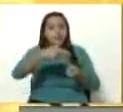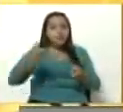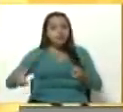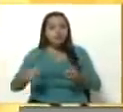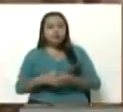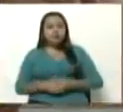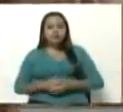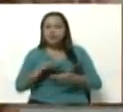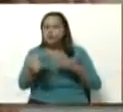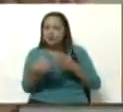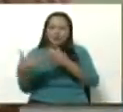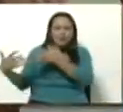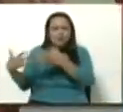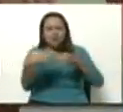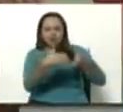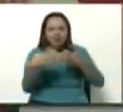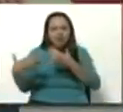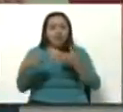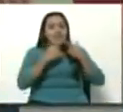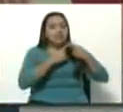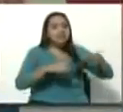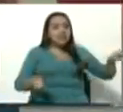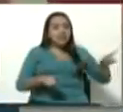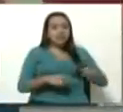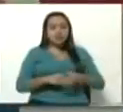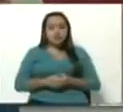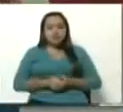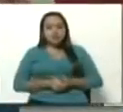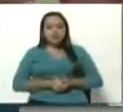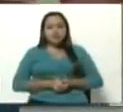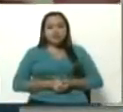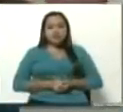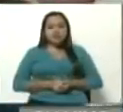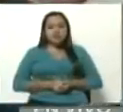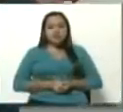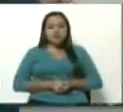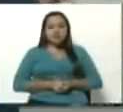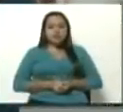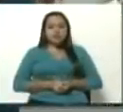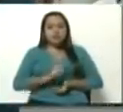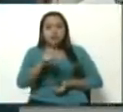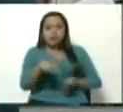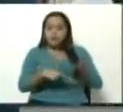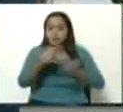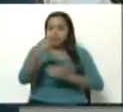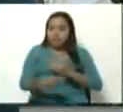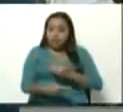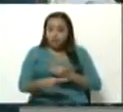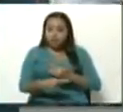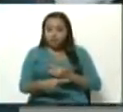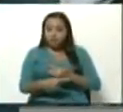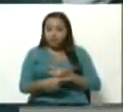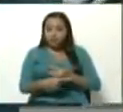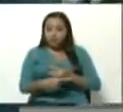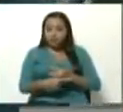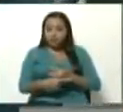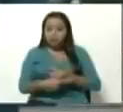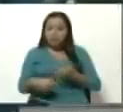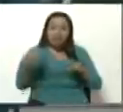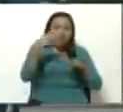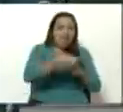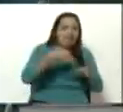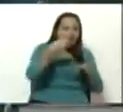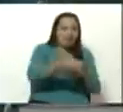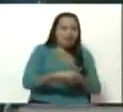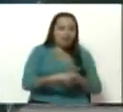una guerra no convencional, además un plan de agresión con nuestra